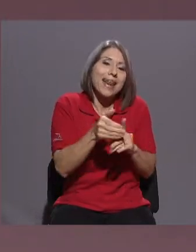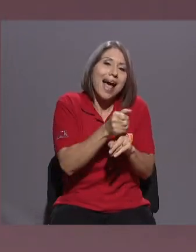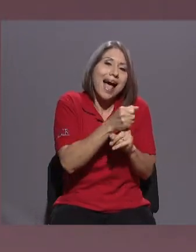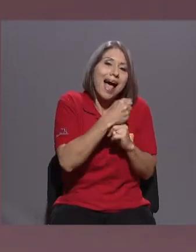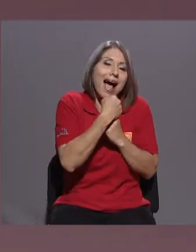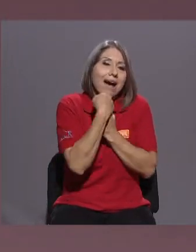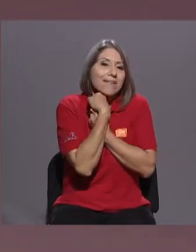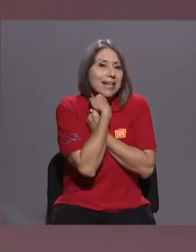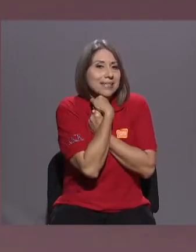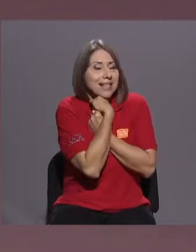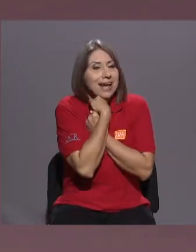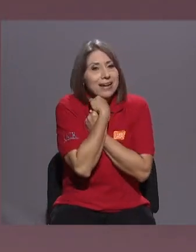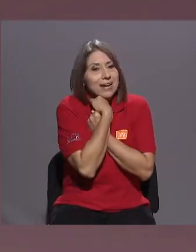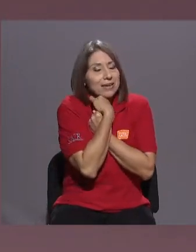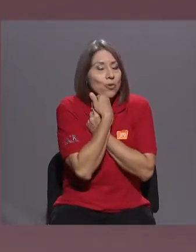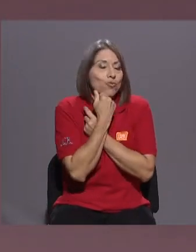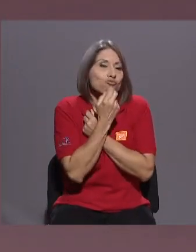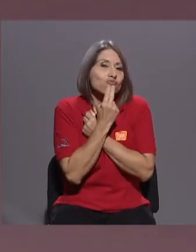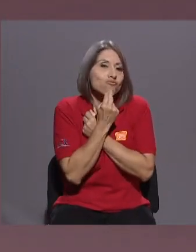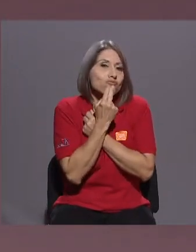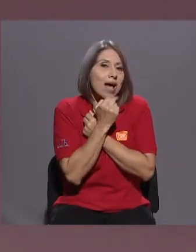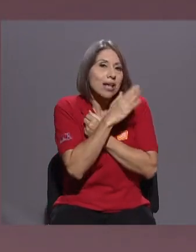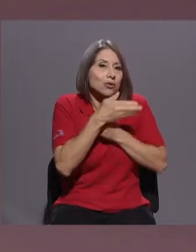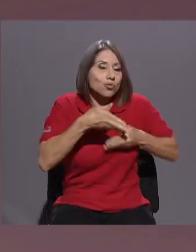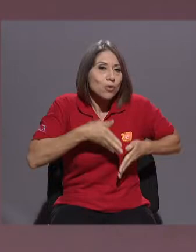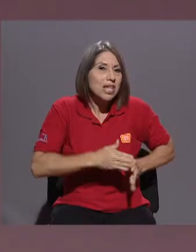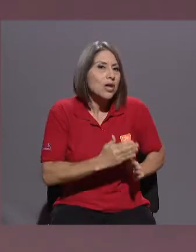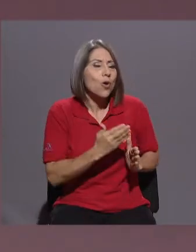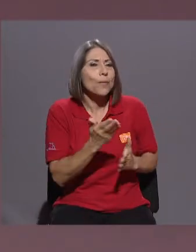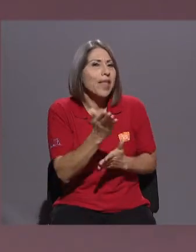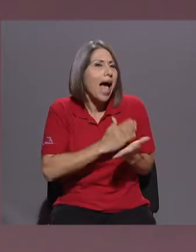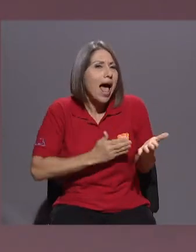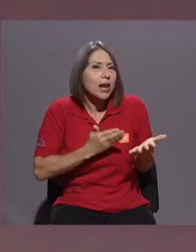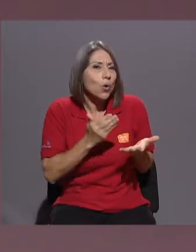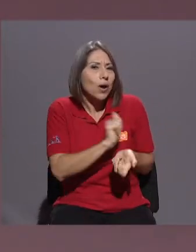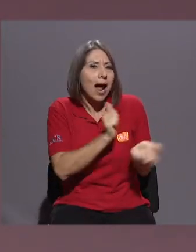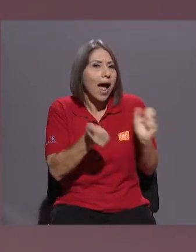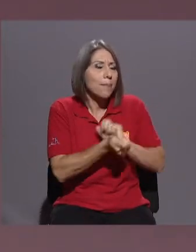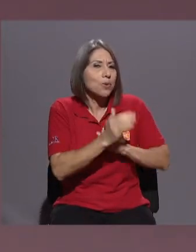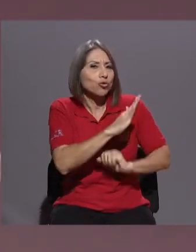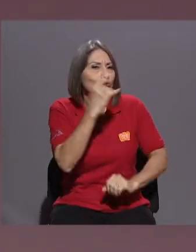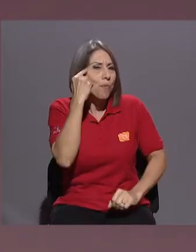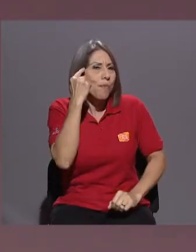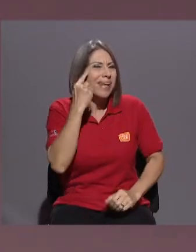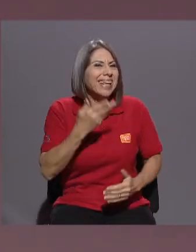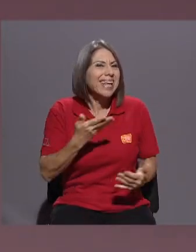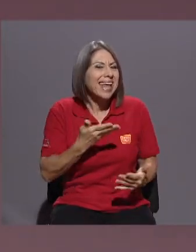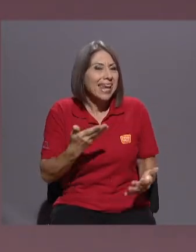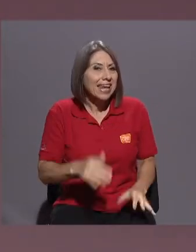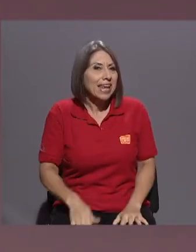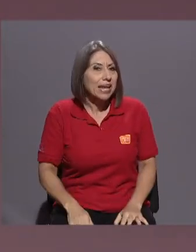Volver a abrazar A su hijo Con cariño Con ternura Nuevamente Algo Algo